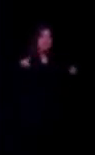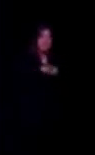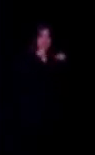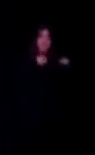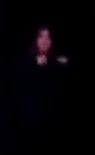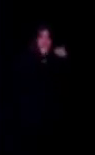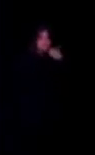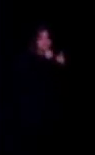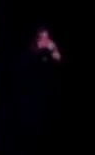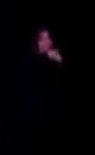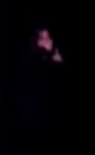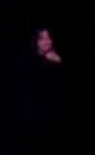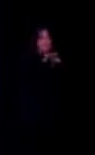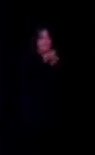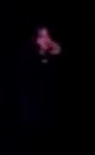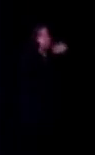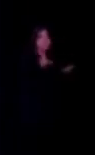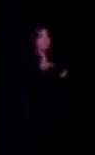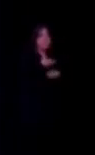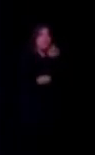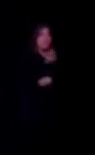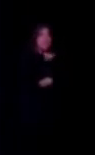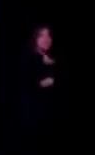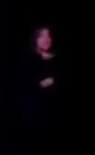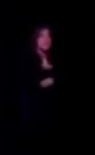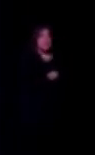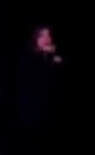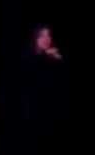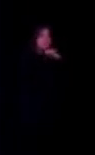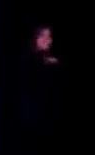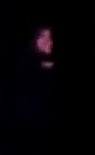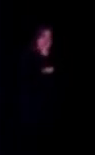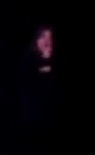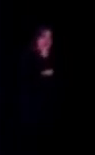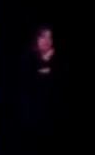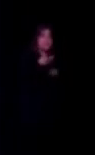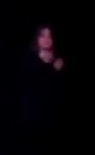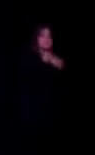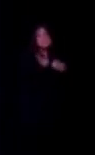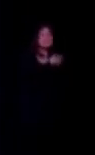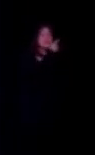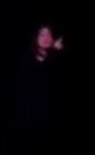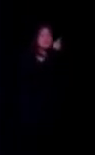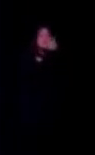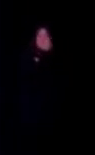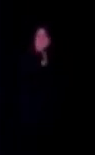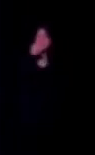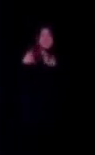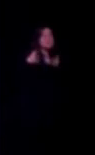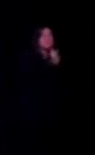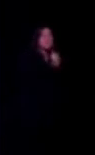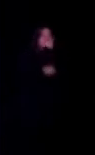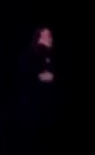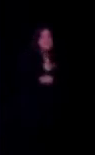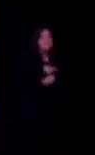merece. O la ética del cuidado, que es entender que estamos ante cualquier ser humano, estamos ante un ser humano